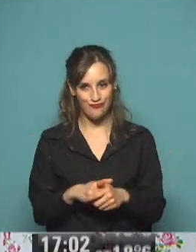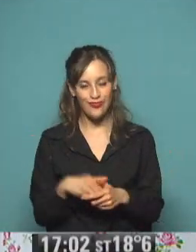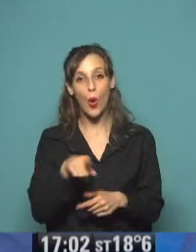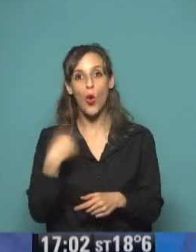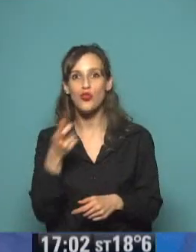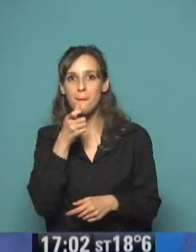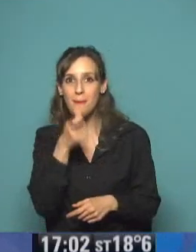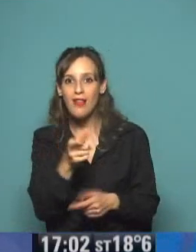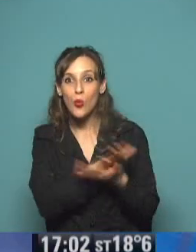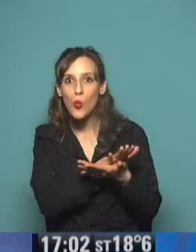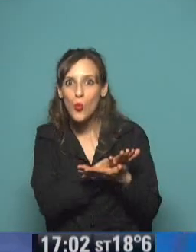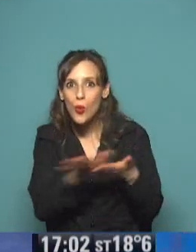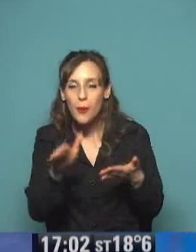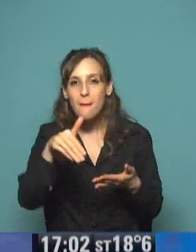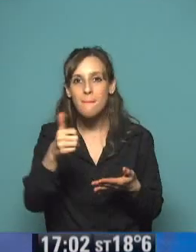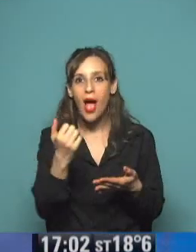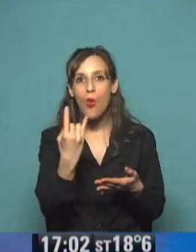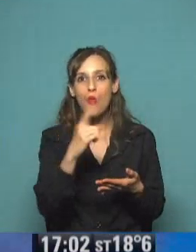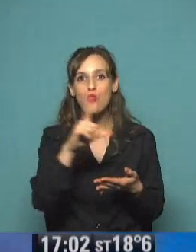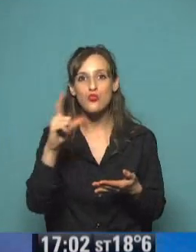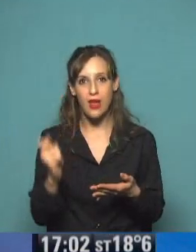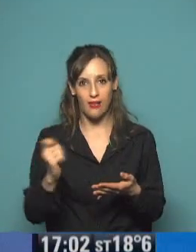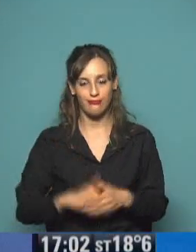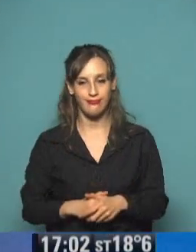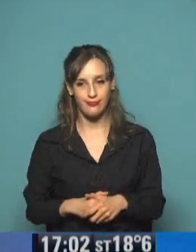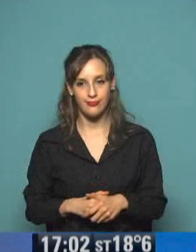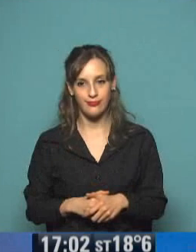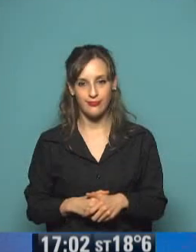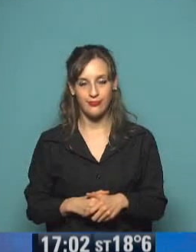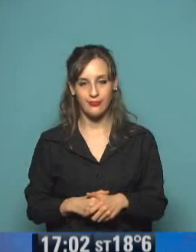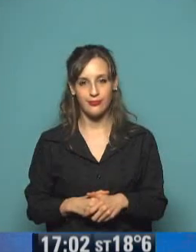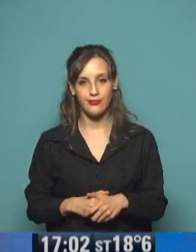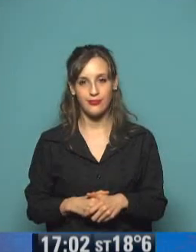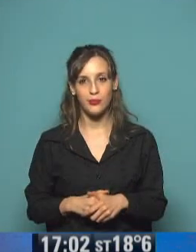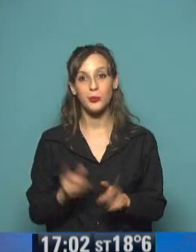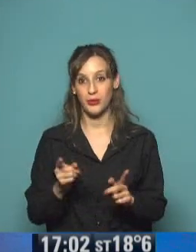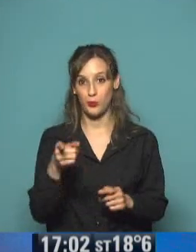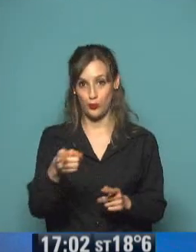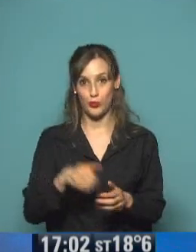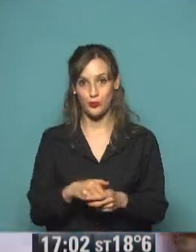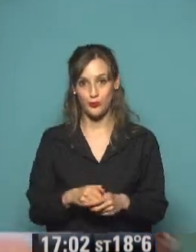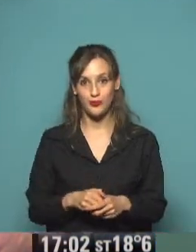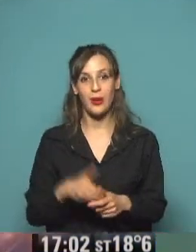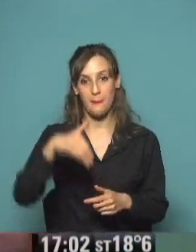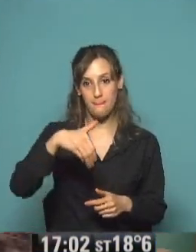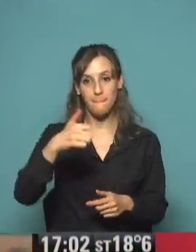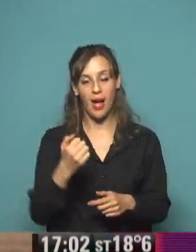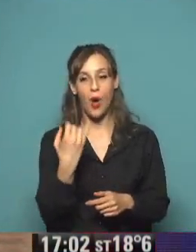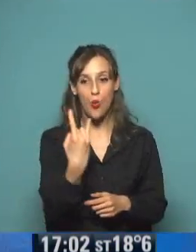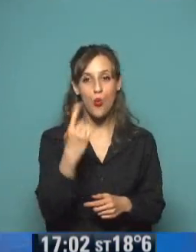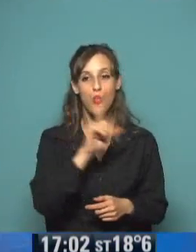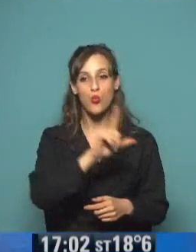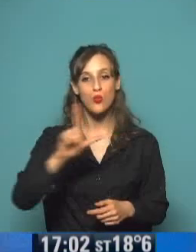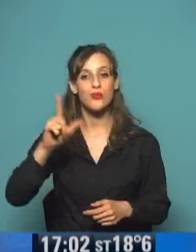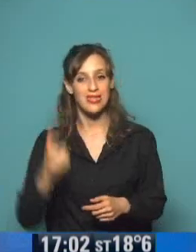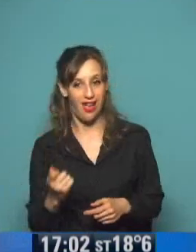¿no? Maulla, entonces, escribila. Maulla. Maulla. ¿Y qué más hace? Y trepa a